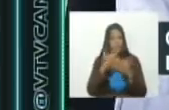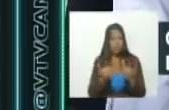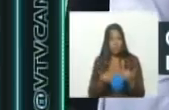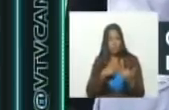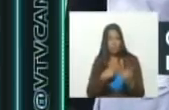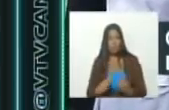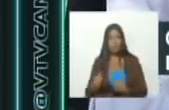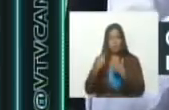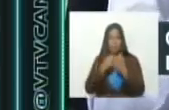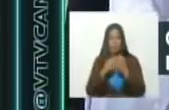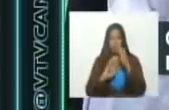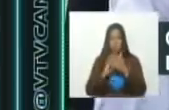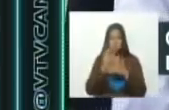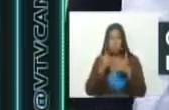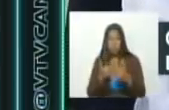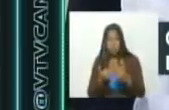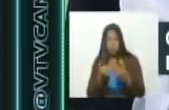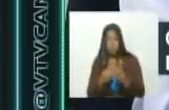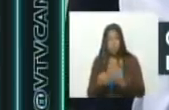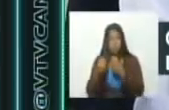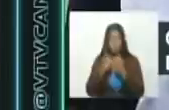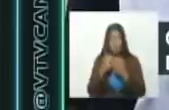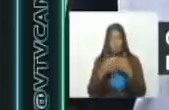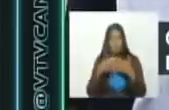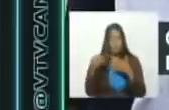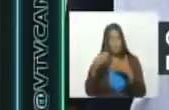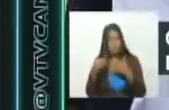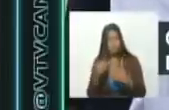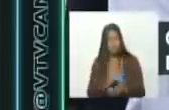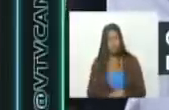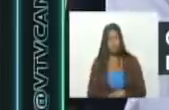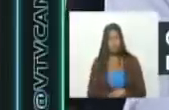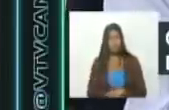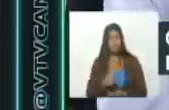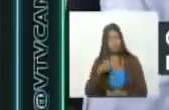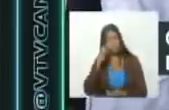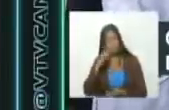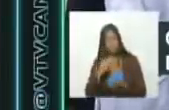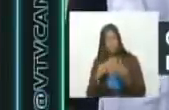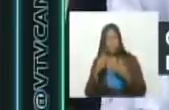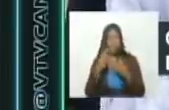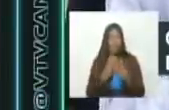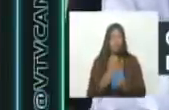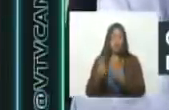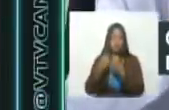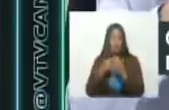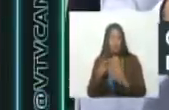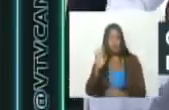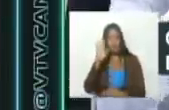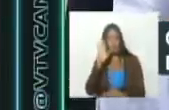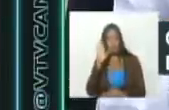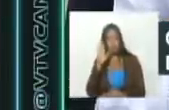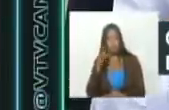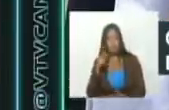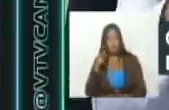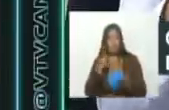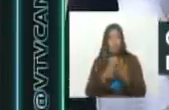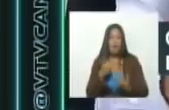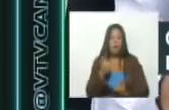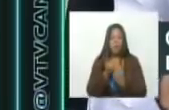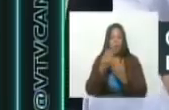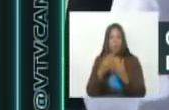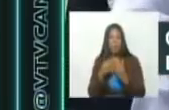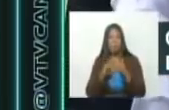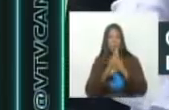la economía funcione, aún la economía que funcione en dólares, pero que esa economía también tenga un compromiso y una contribución para